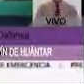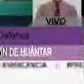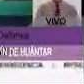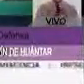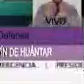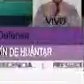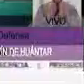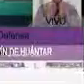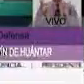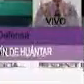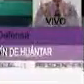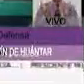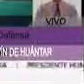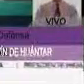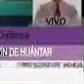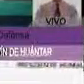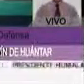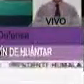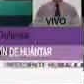de esa reunión.